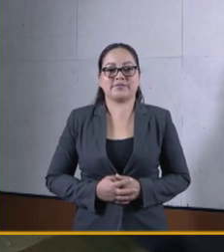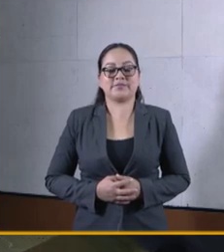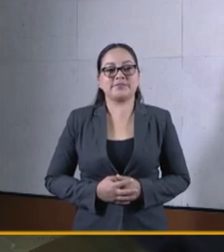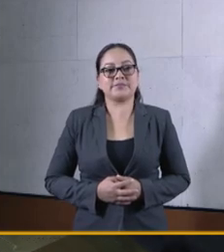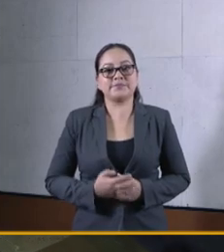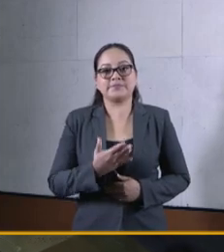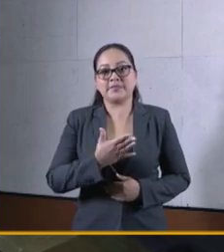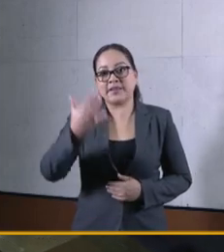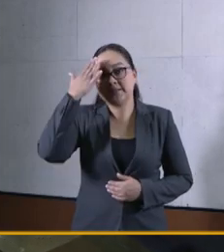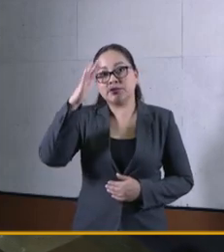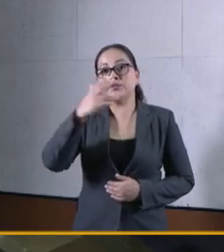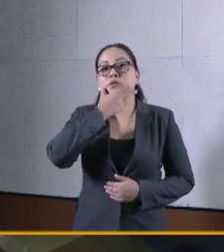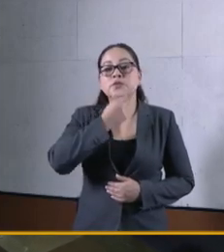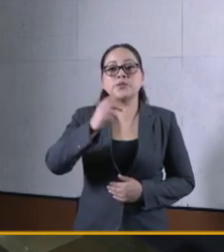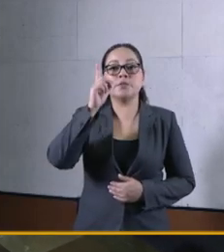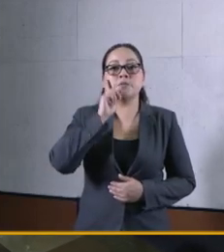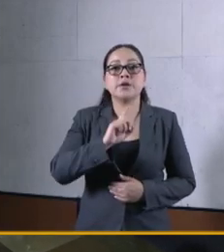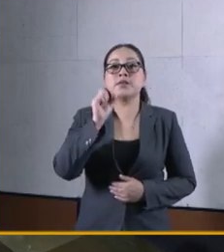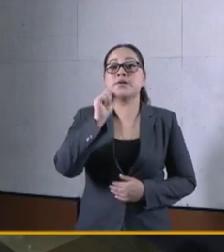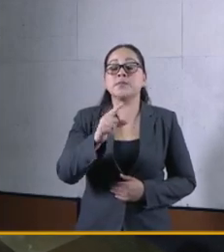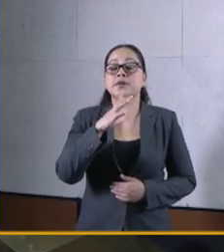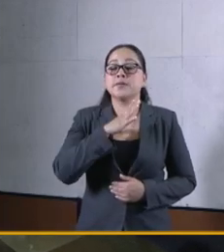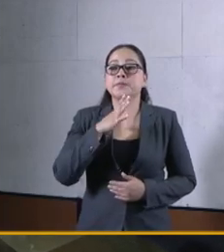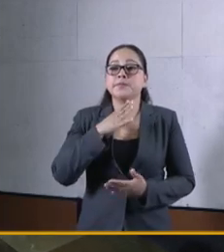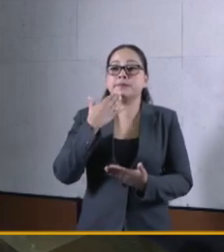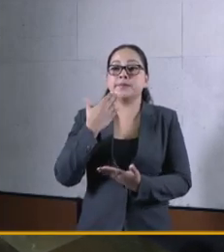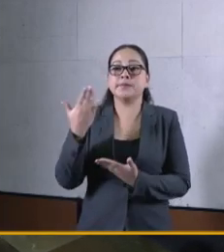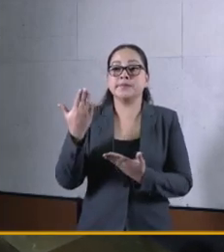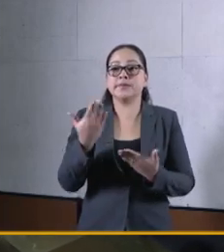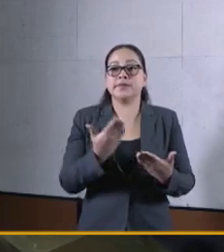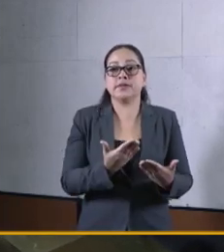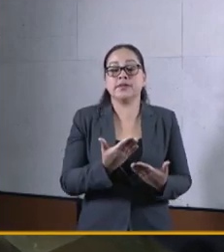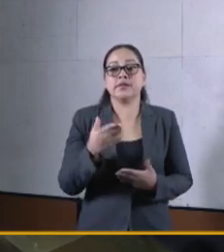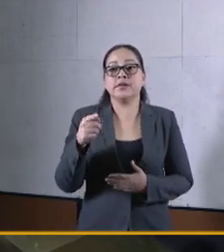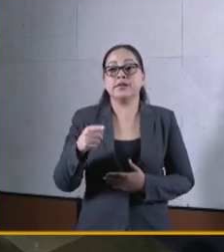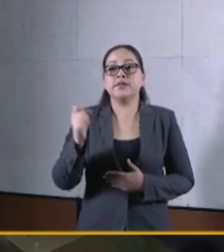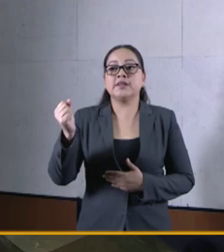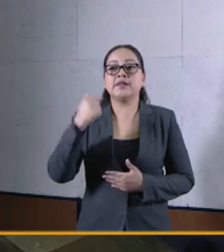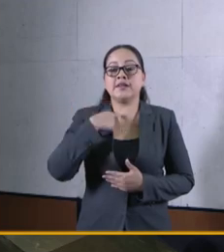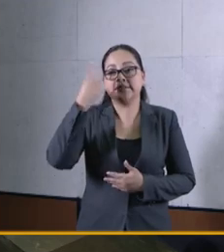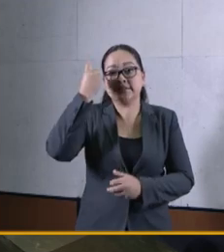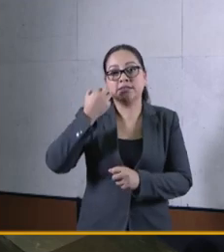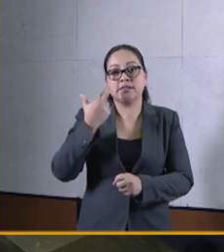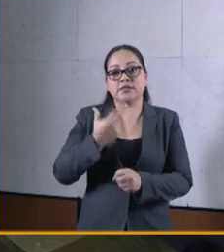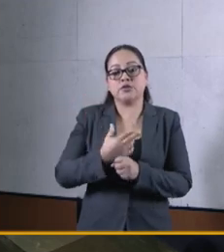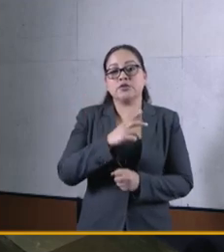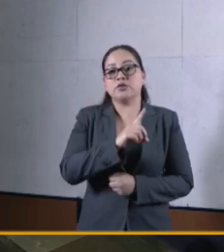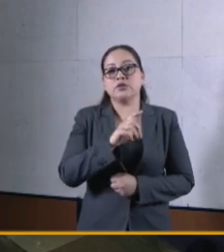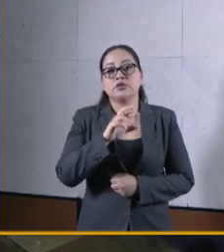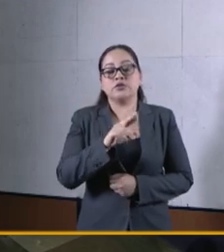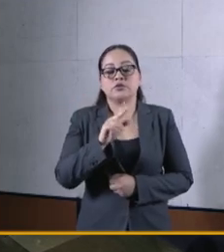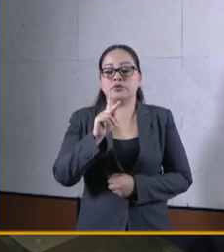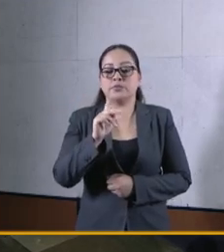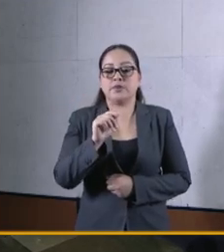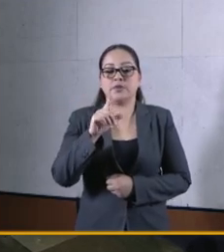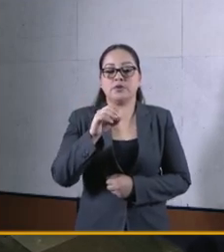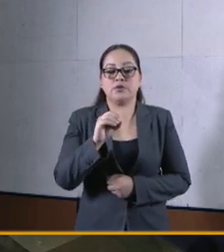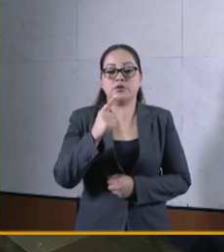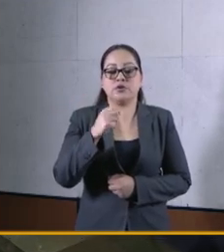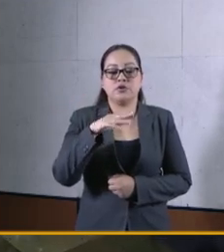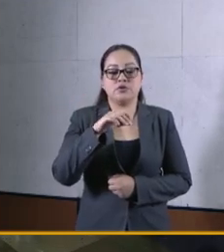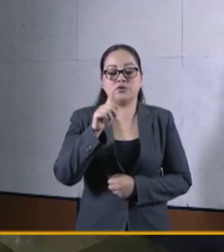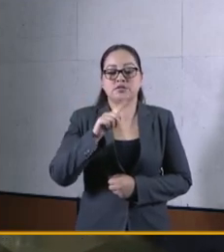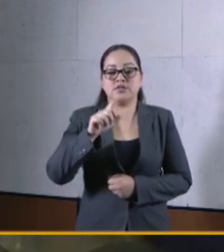señoras y señores le damos también la bienvenida al ex rector doctor pablo gonzález